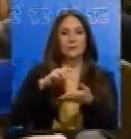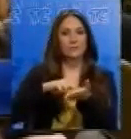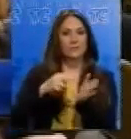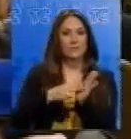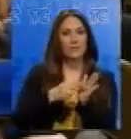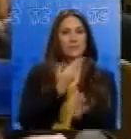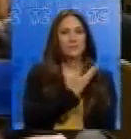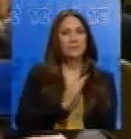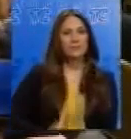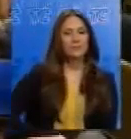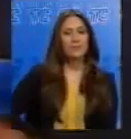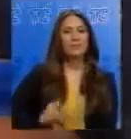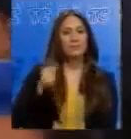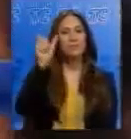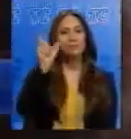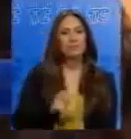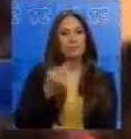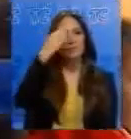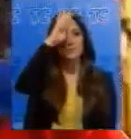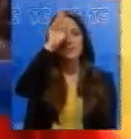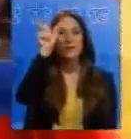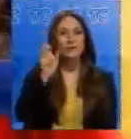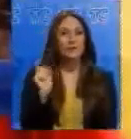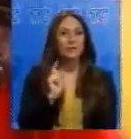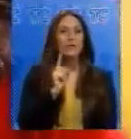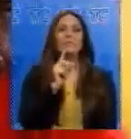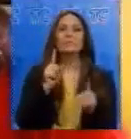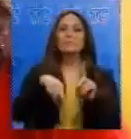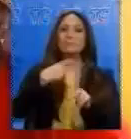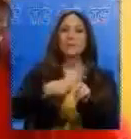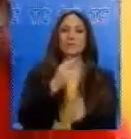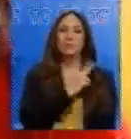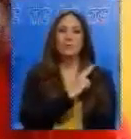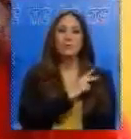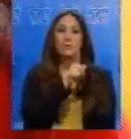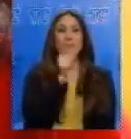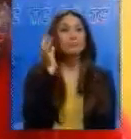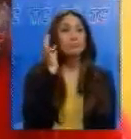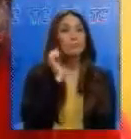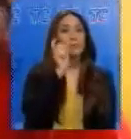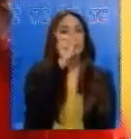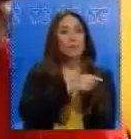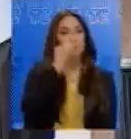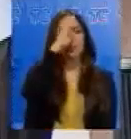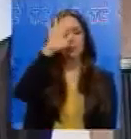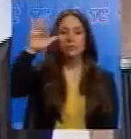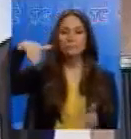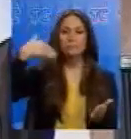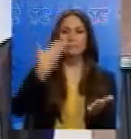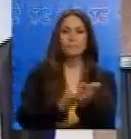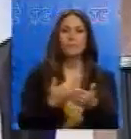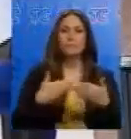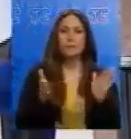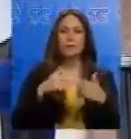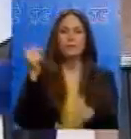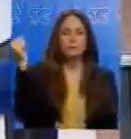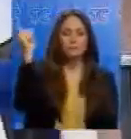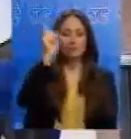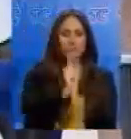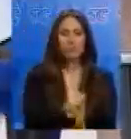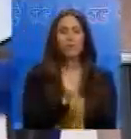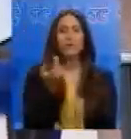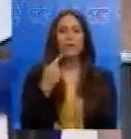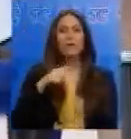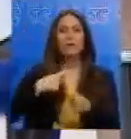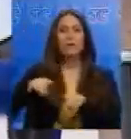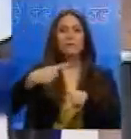competencia del presidente Raúl Castro. Jóvenes universitarios como Ariana Guerra llegaron a la ciudad de Panamá con una serie